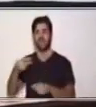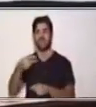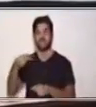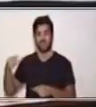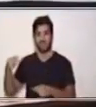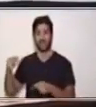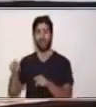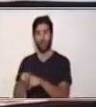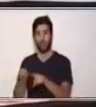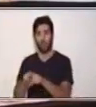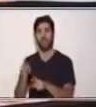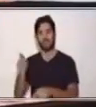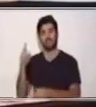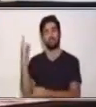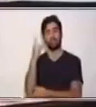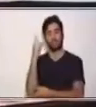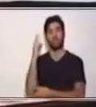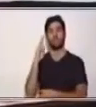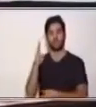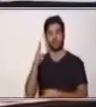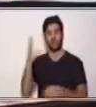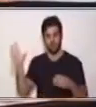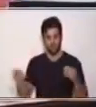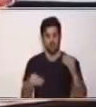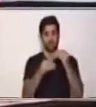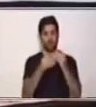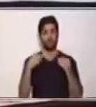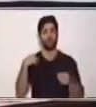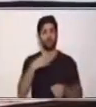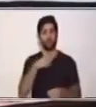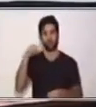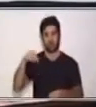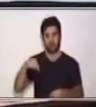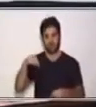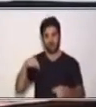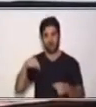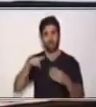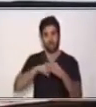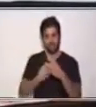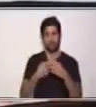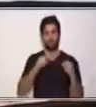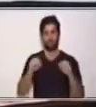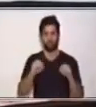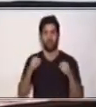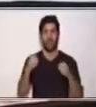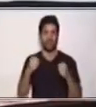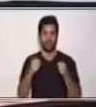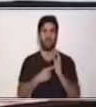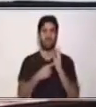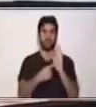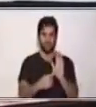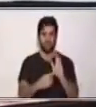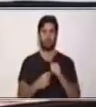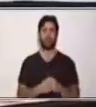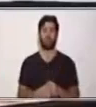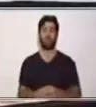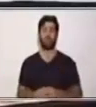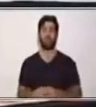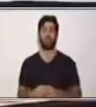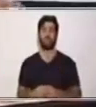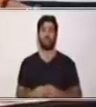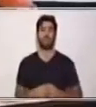siempre va a ser fundamental al momento que nosotros estemos, en este caso, operando o realizando